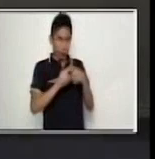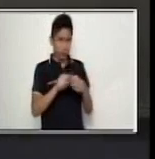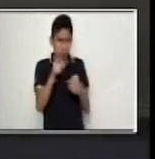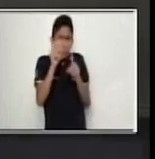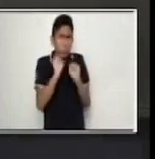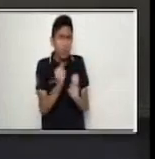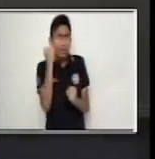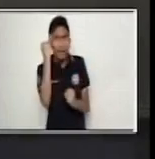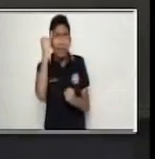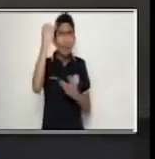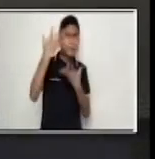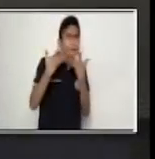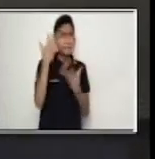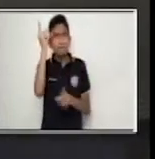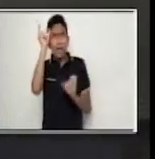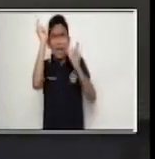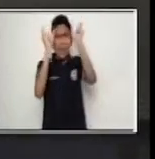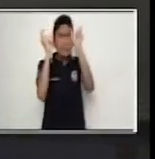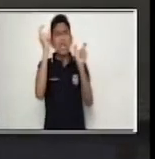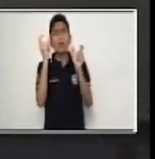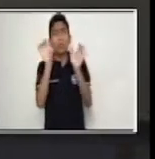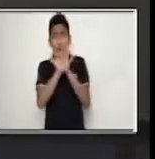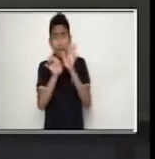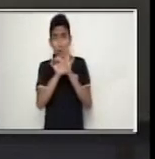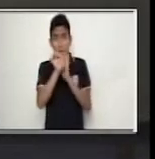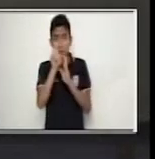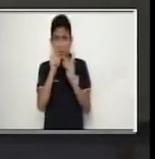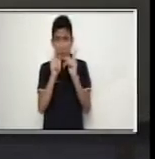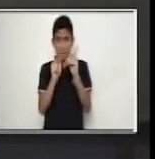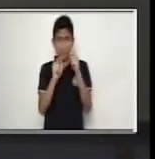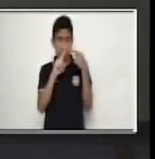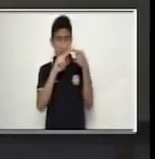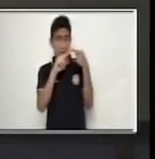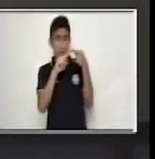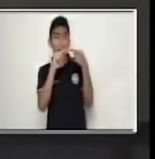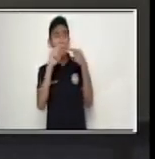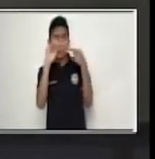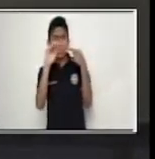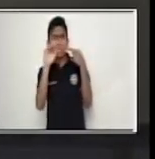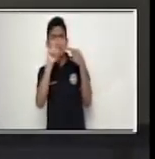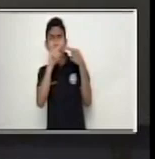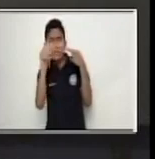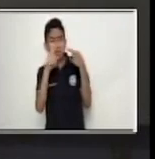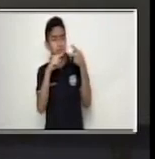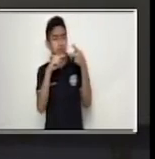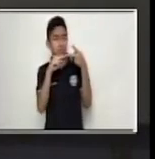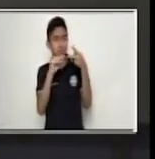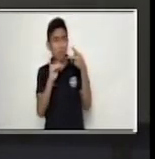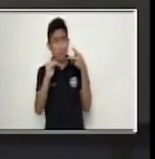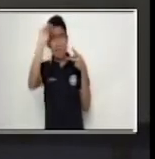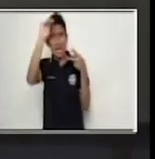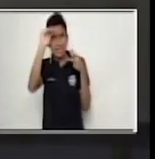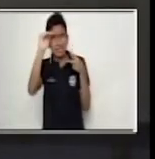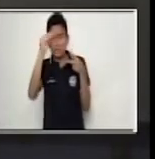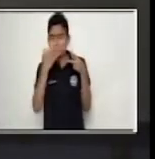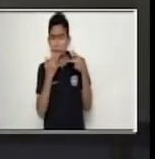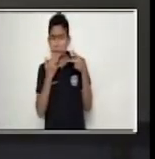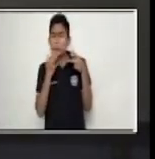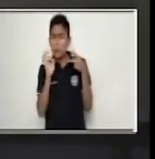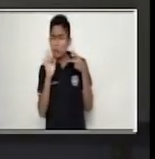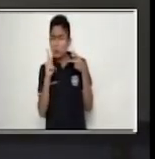creativo. Si en el caso te salió mayor que el minuendo, puedes cambiar la posición de los números. Veamos